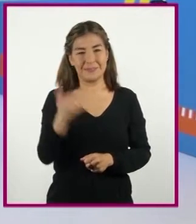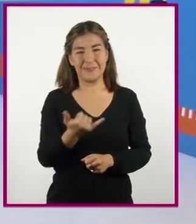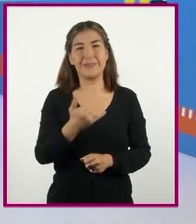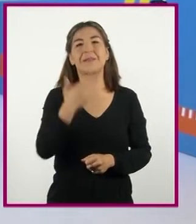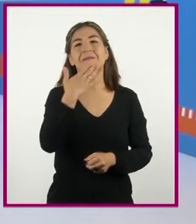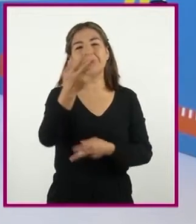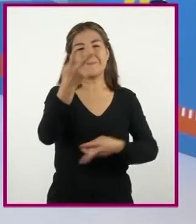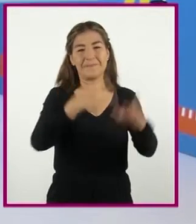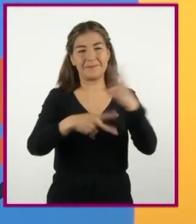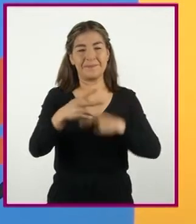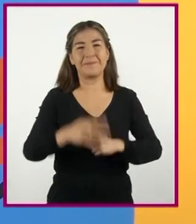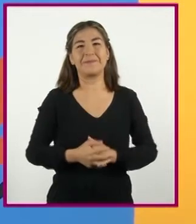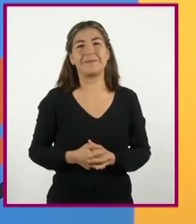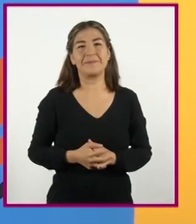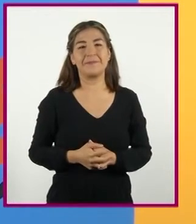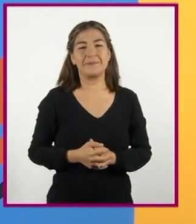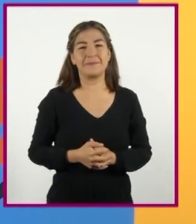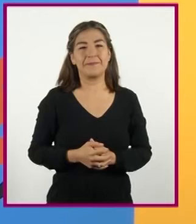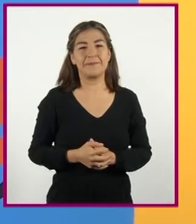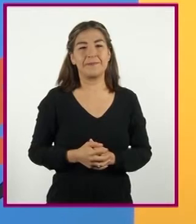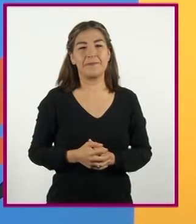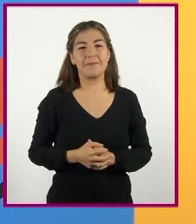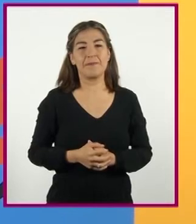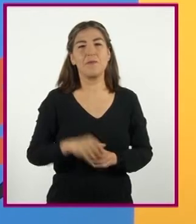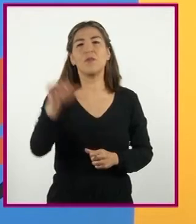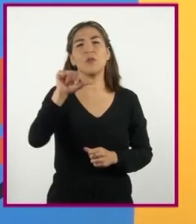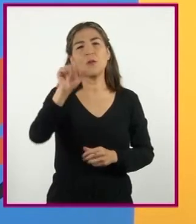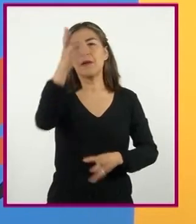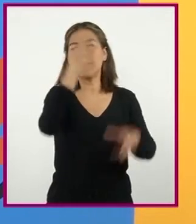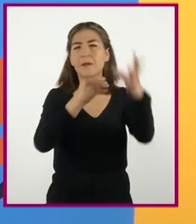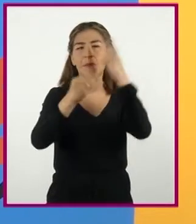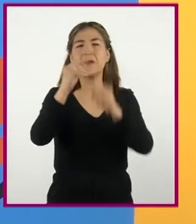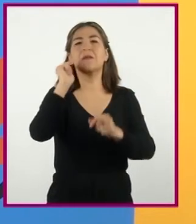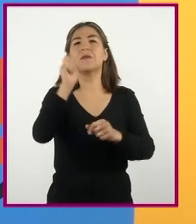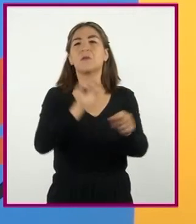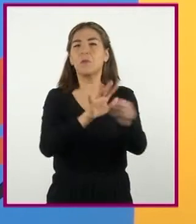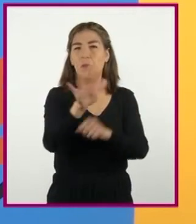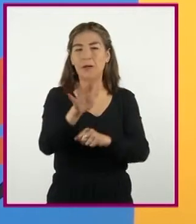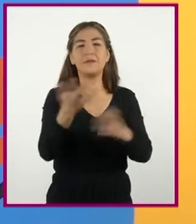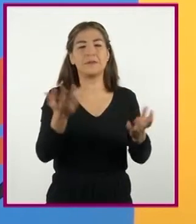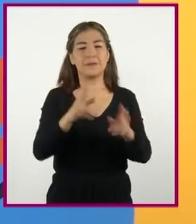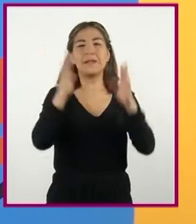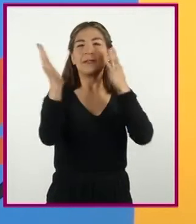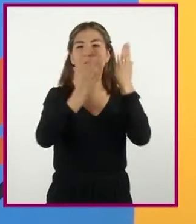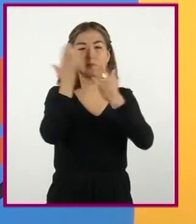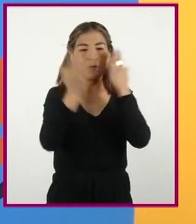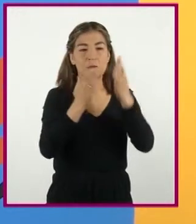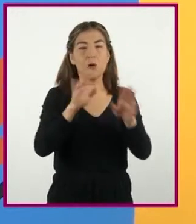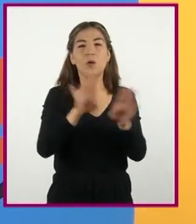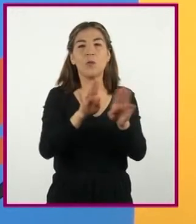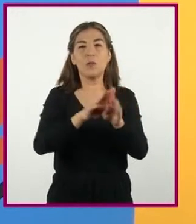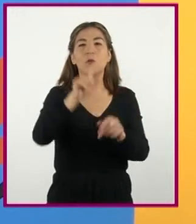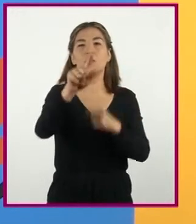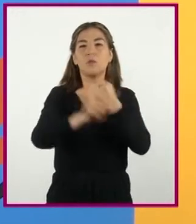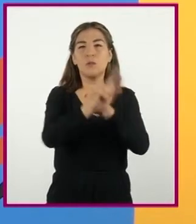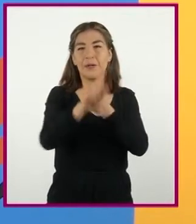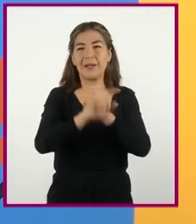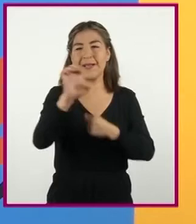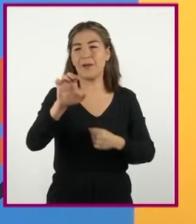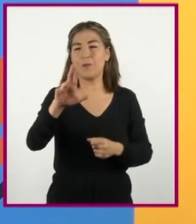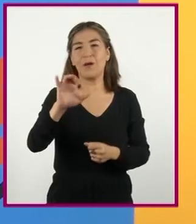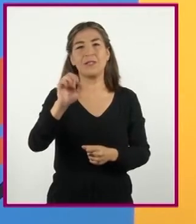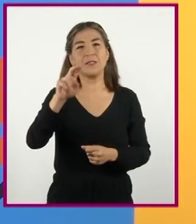más cordial bienvenida. El aprendizaje esperado a estudiar es resuelve problemas que implican el uso de ecuaciones de segundo